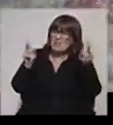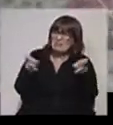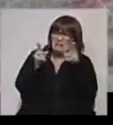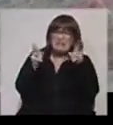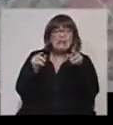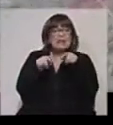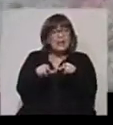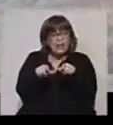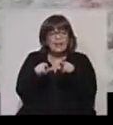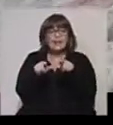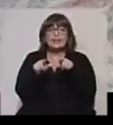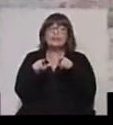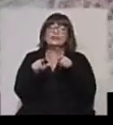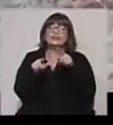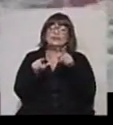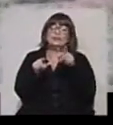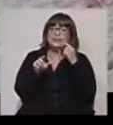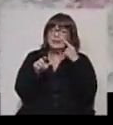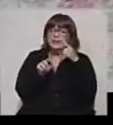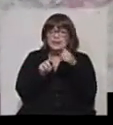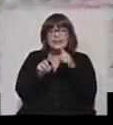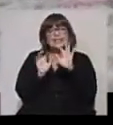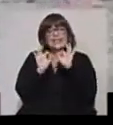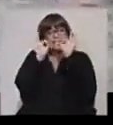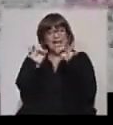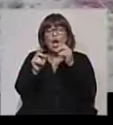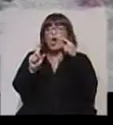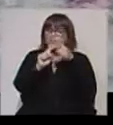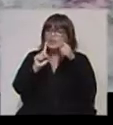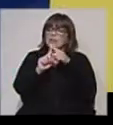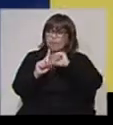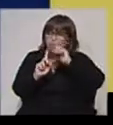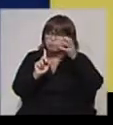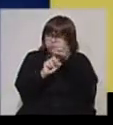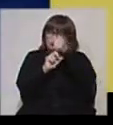montañeros y ahí hicimos los objetivos que nos habíamos planteado.